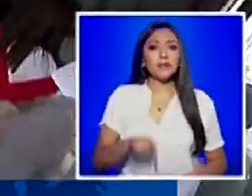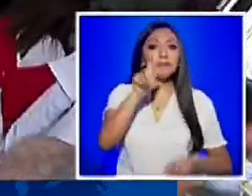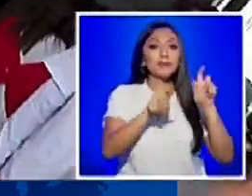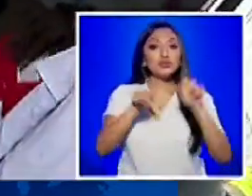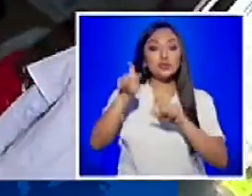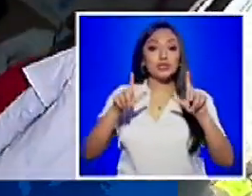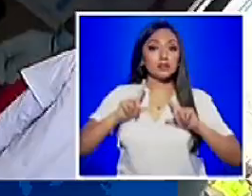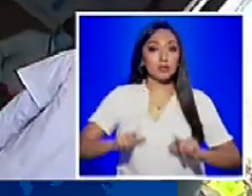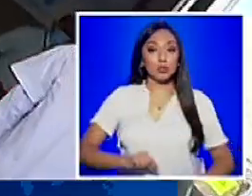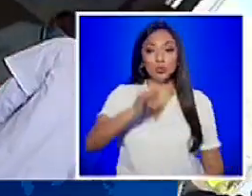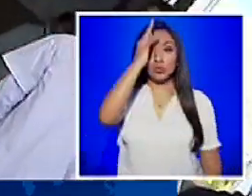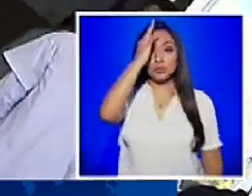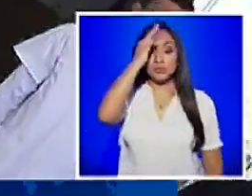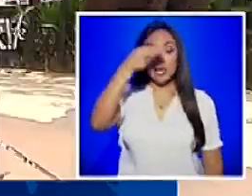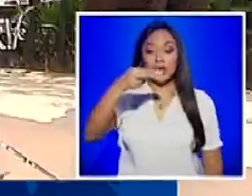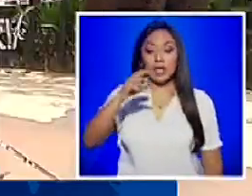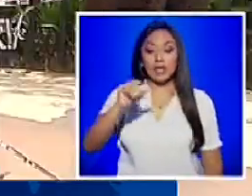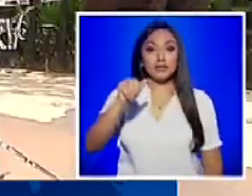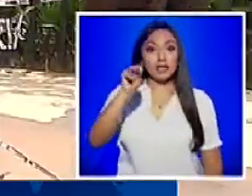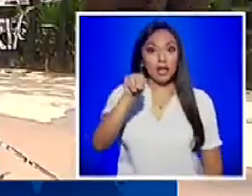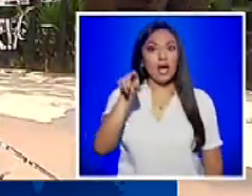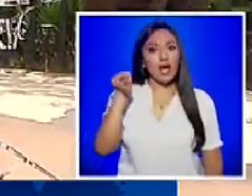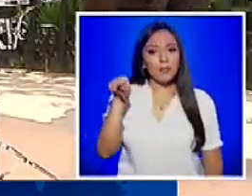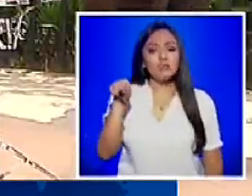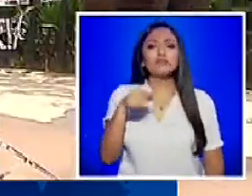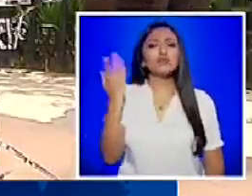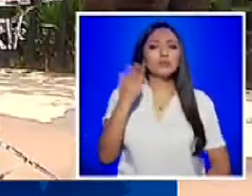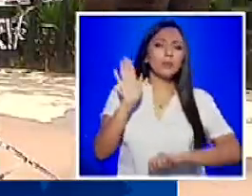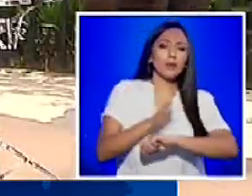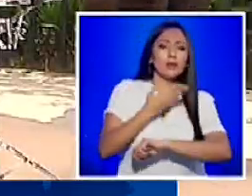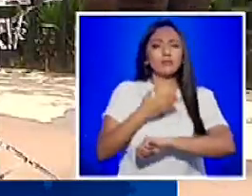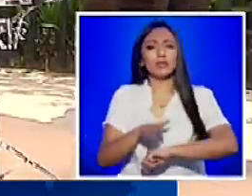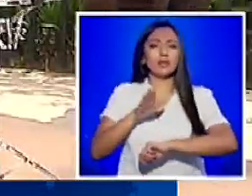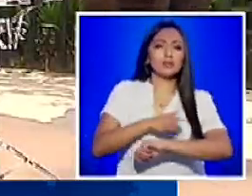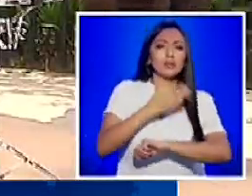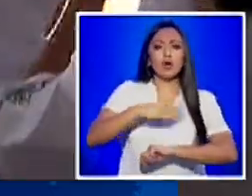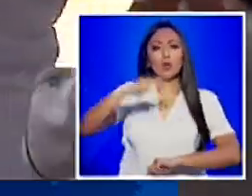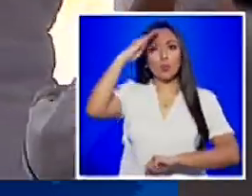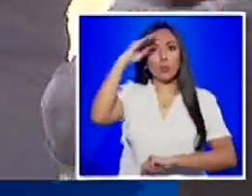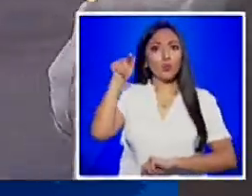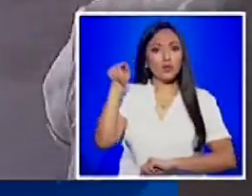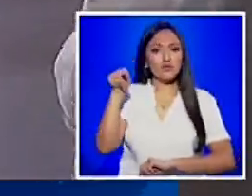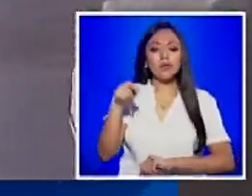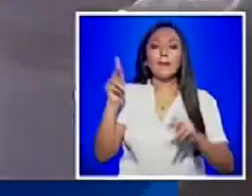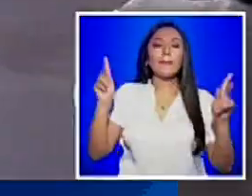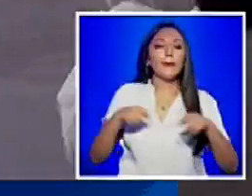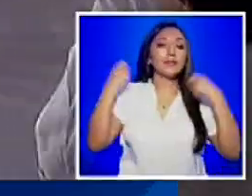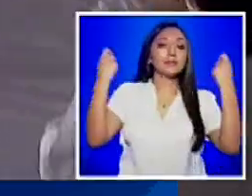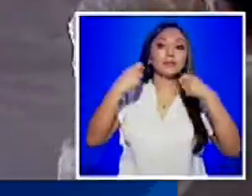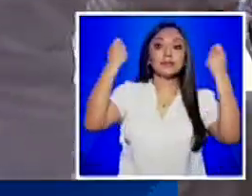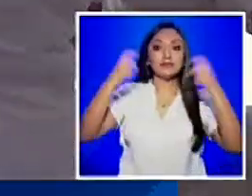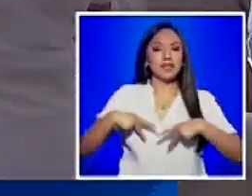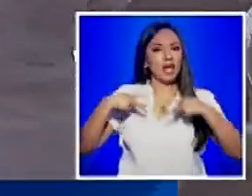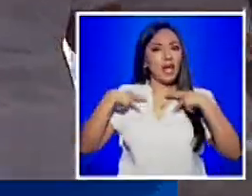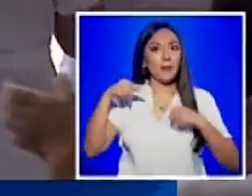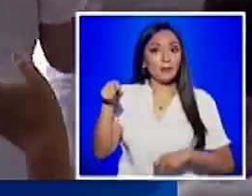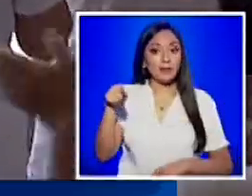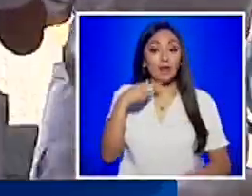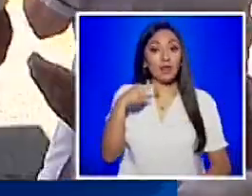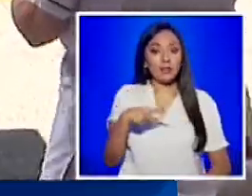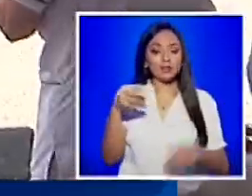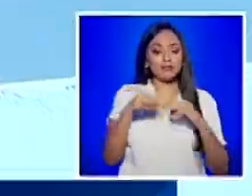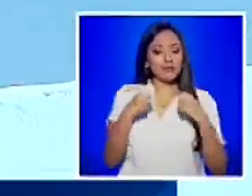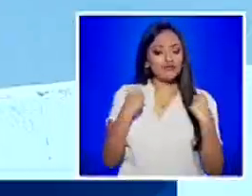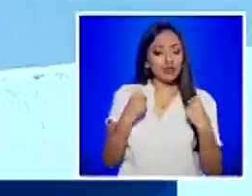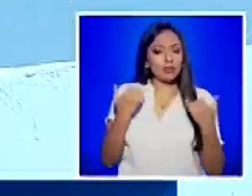Personal de salud del Hospital Carlos Andrade Marín, al son de la banda de la Policía Nacional, celebró la vida. Dijeron, estamos más